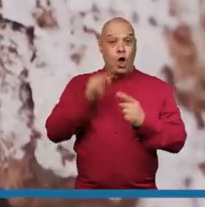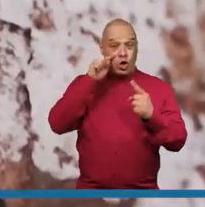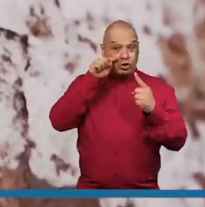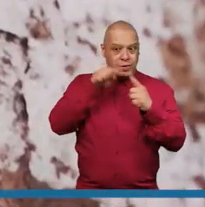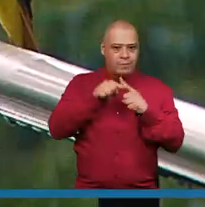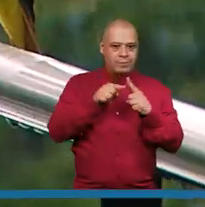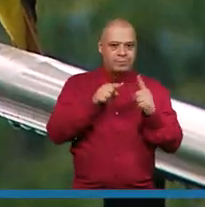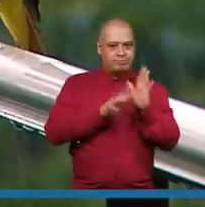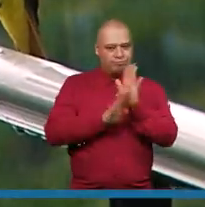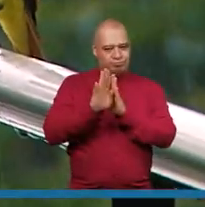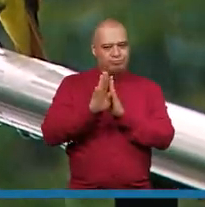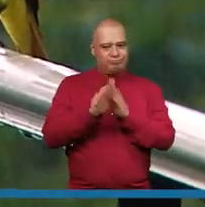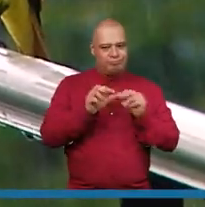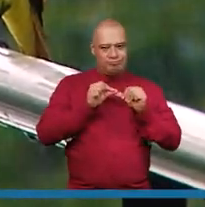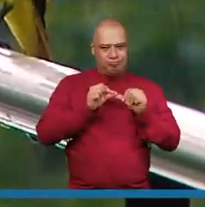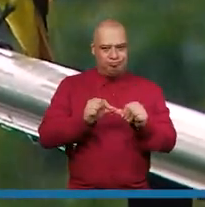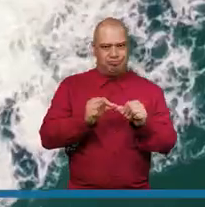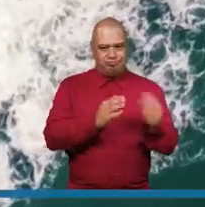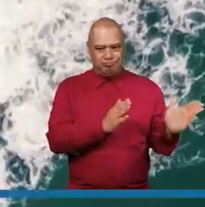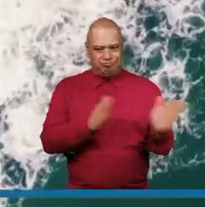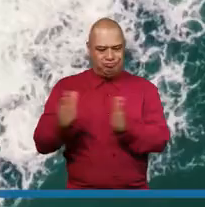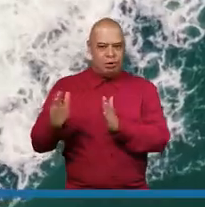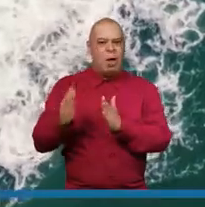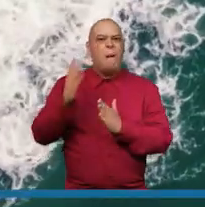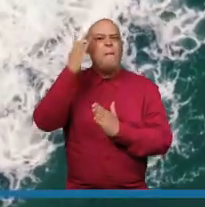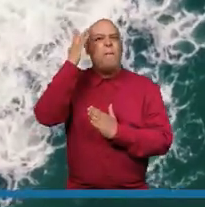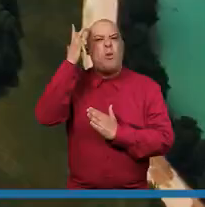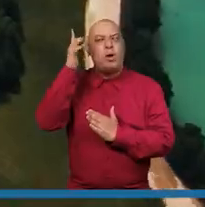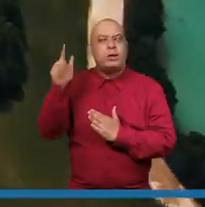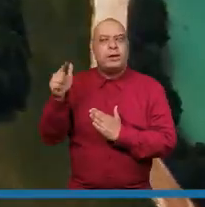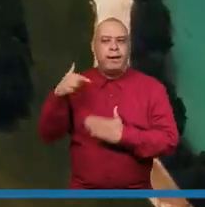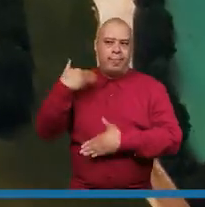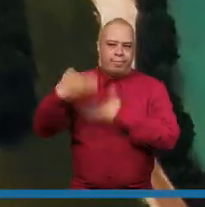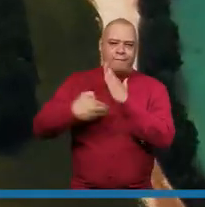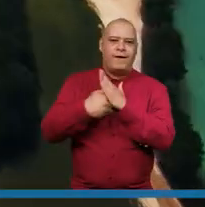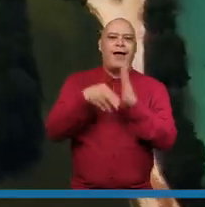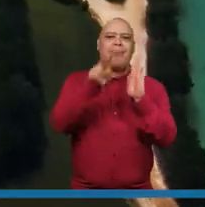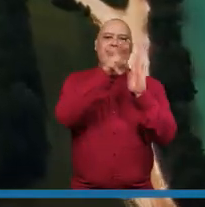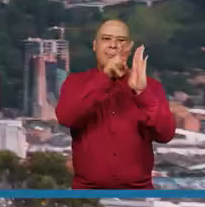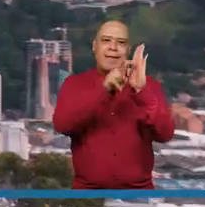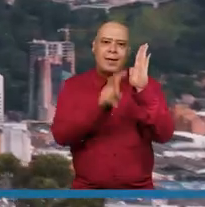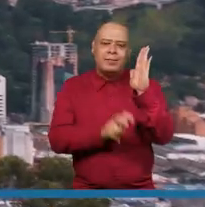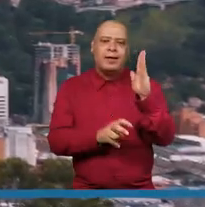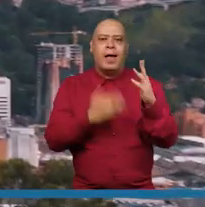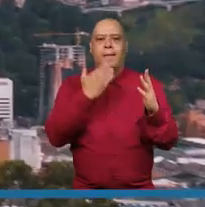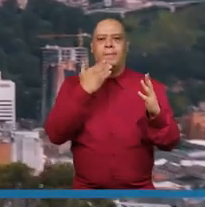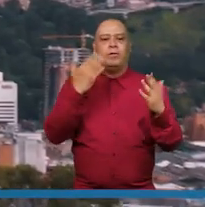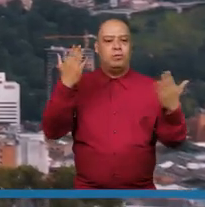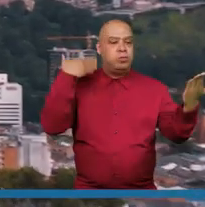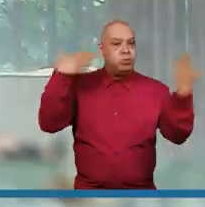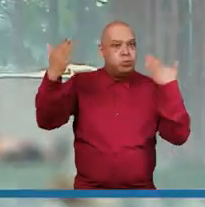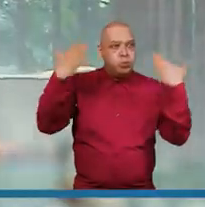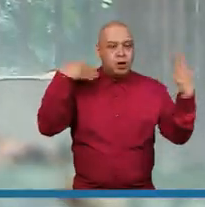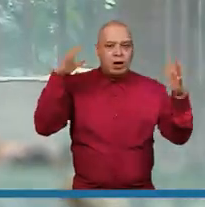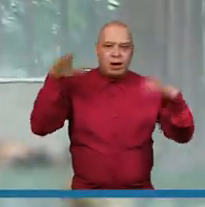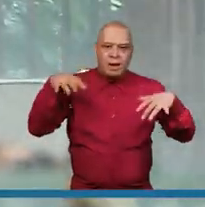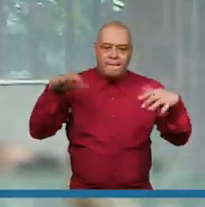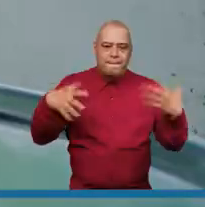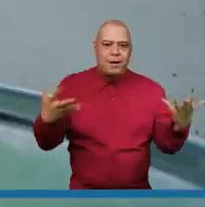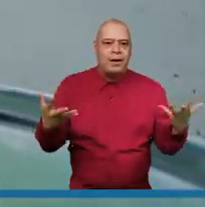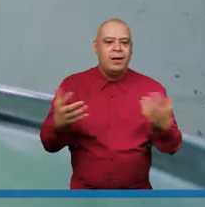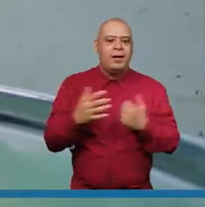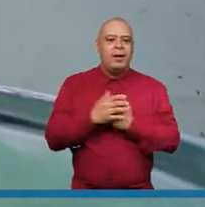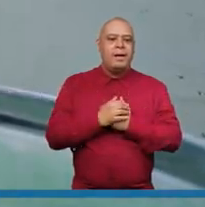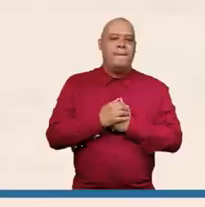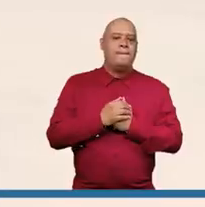Los ODS son Objetivos de Desarrollo Sostenible. Son importantes porque son una guía en distintos temas. El clima,